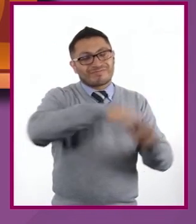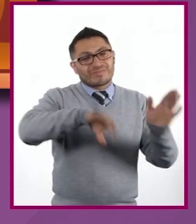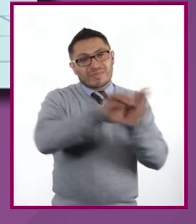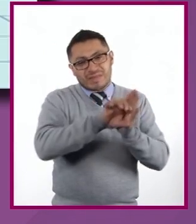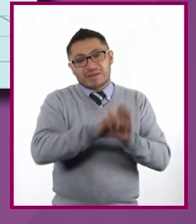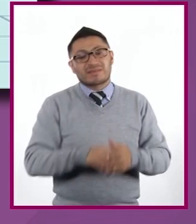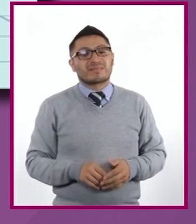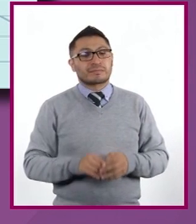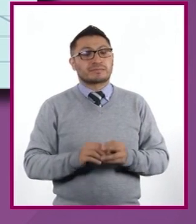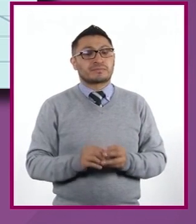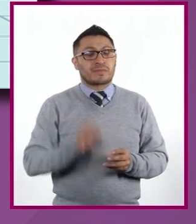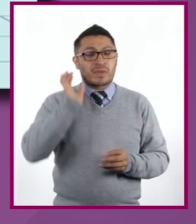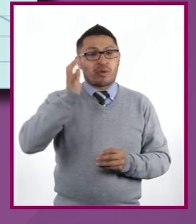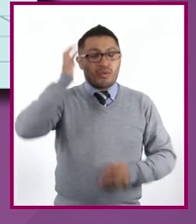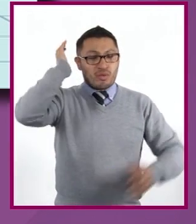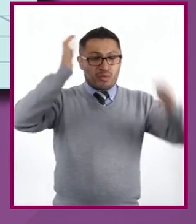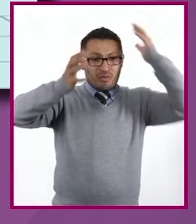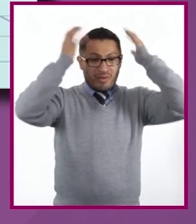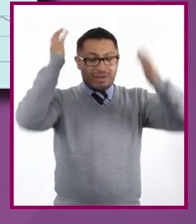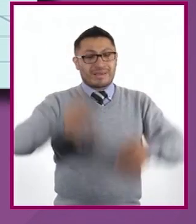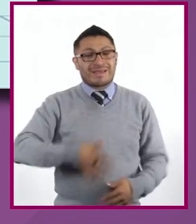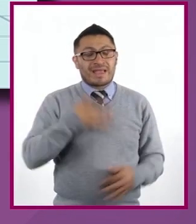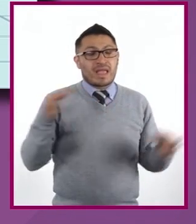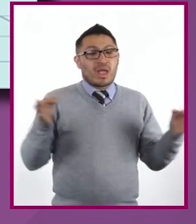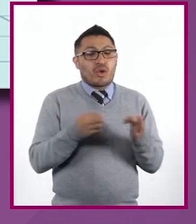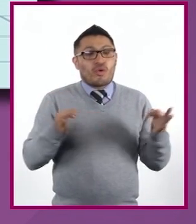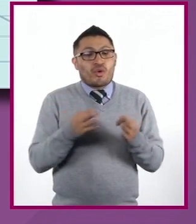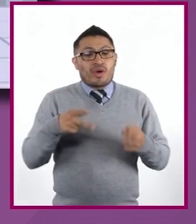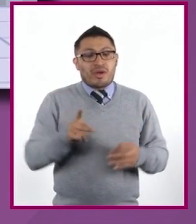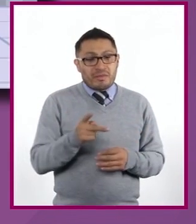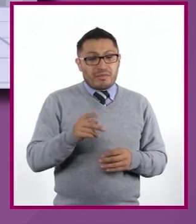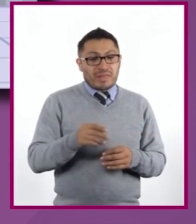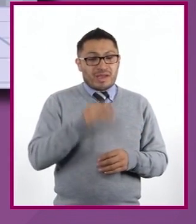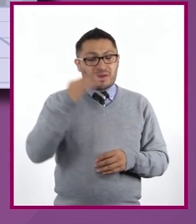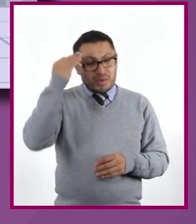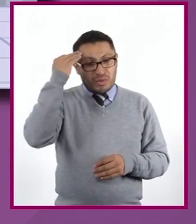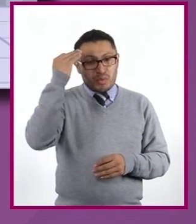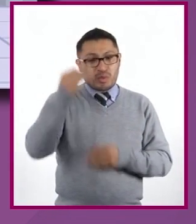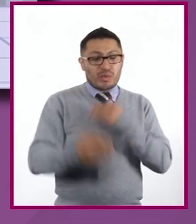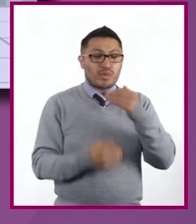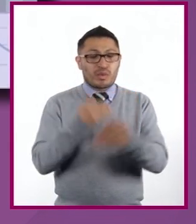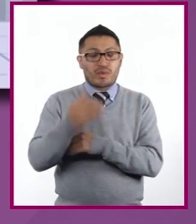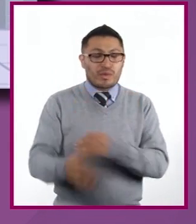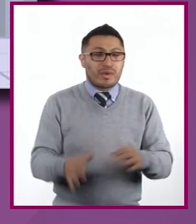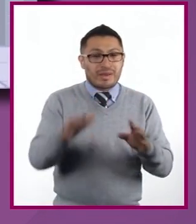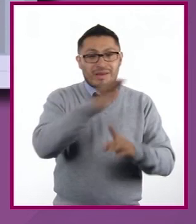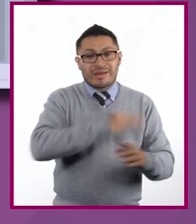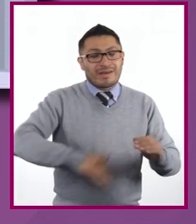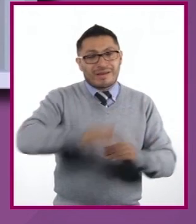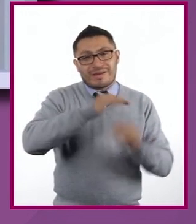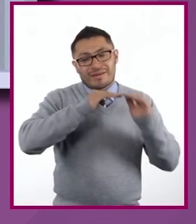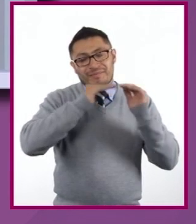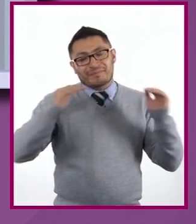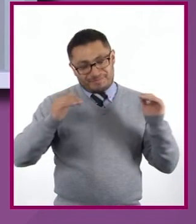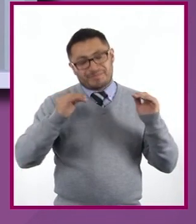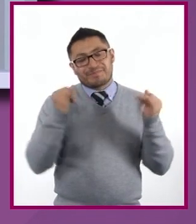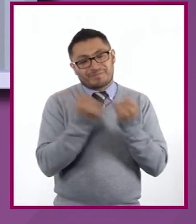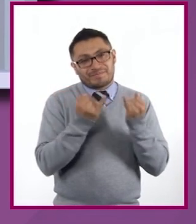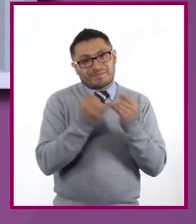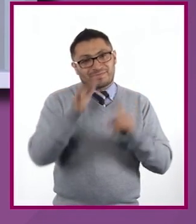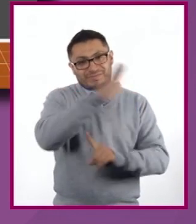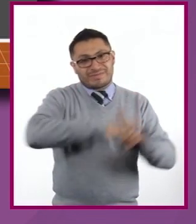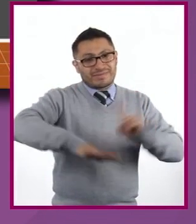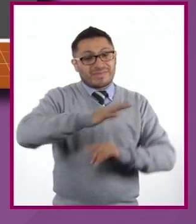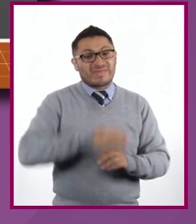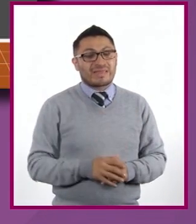Cuando terminamos de bañarnos sentimos frío, pero conforme pasa el tiempo alcanzamos el equilibrio térmico con el